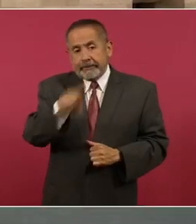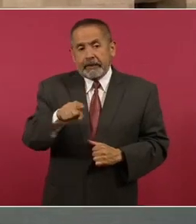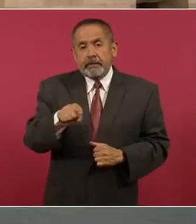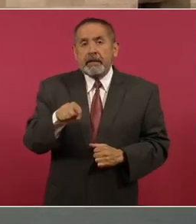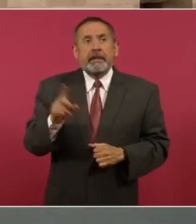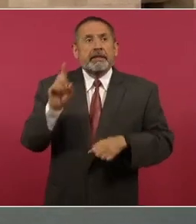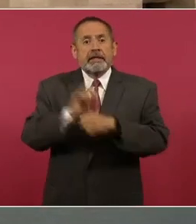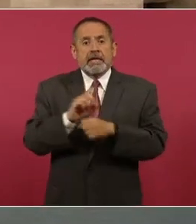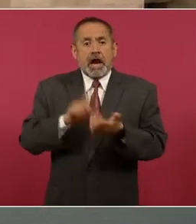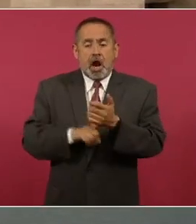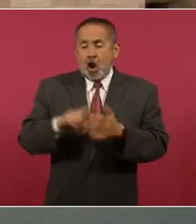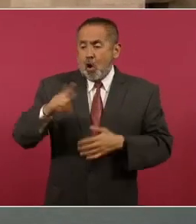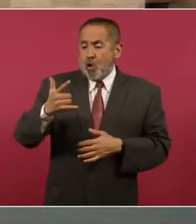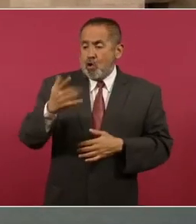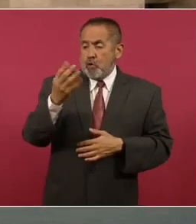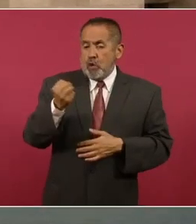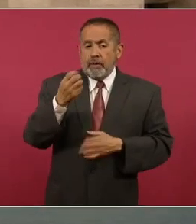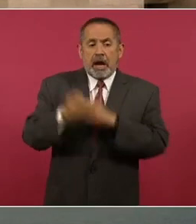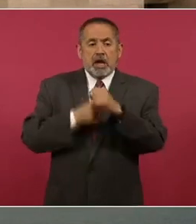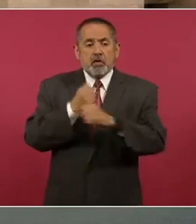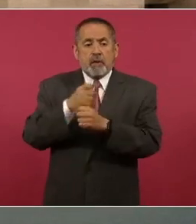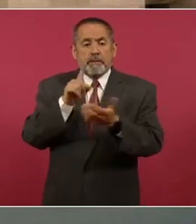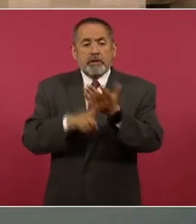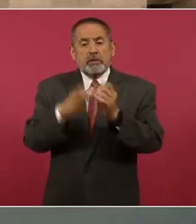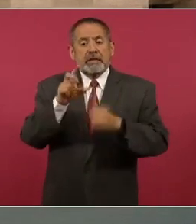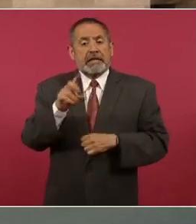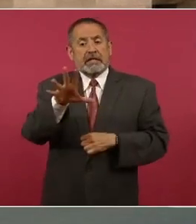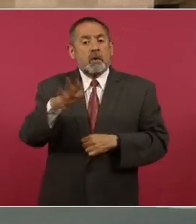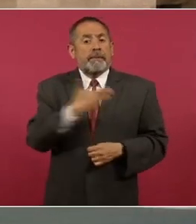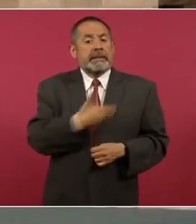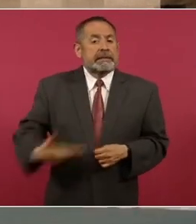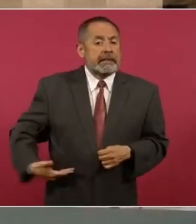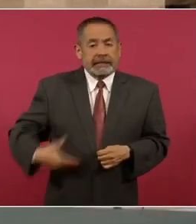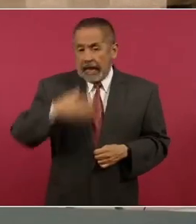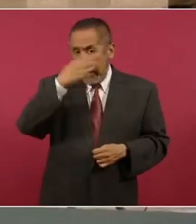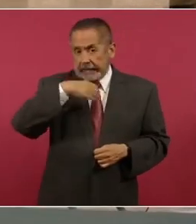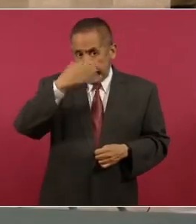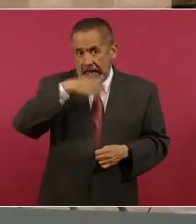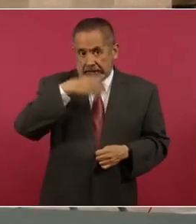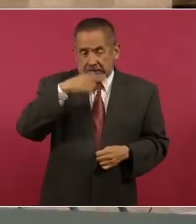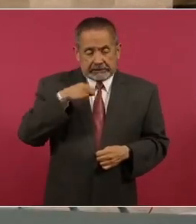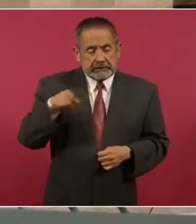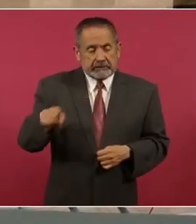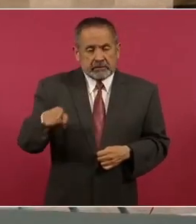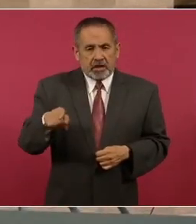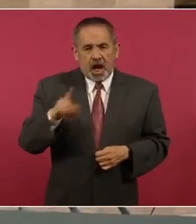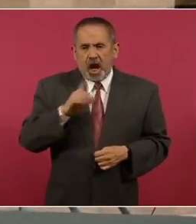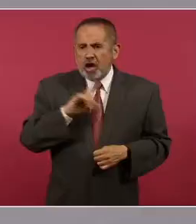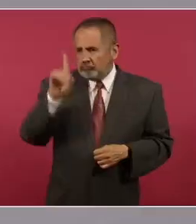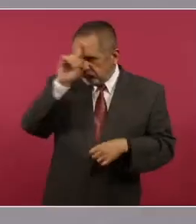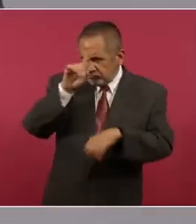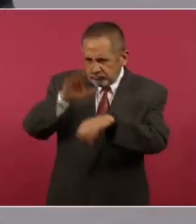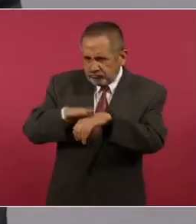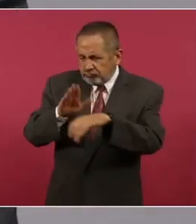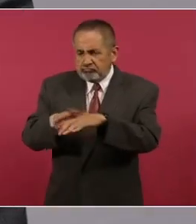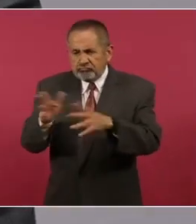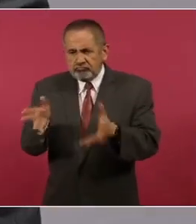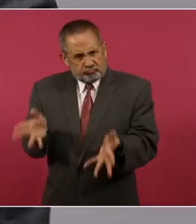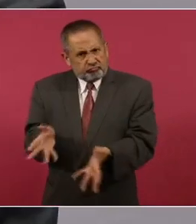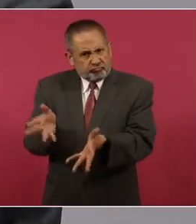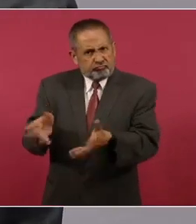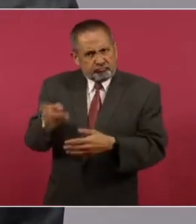el 9 de julio de 1935, el presidente Cárdenas recomendó iniciar la